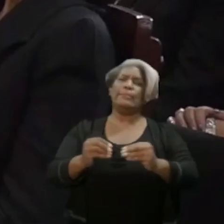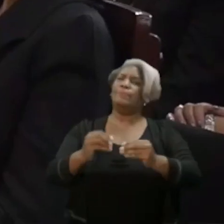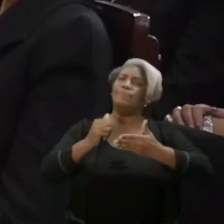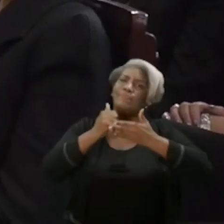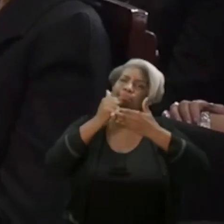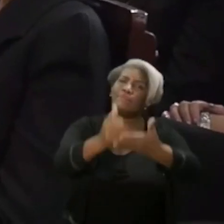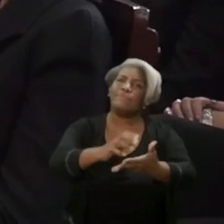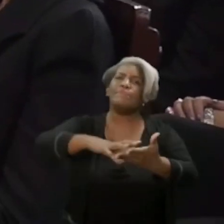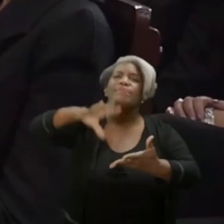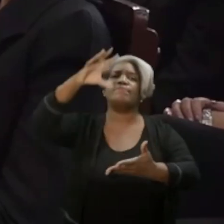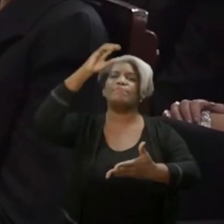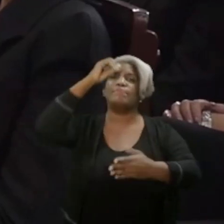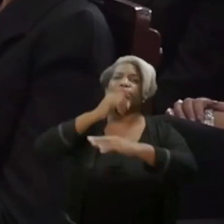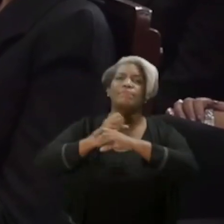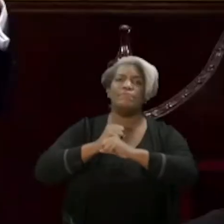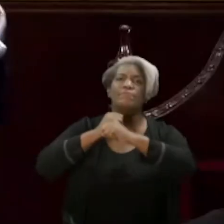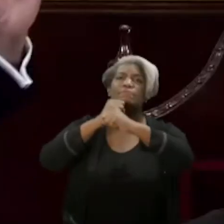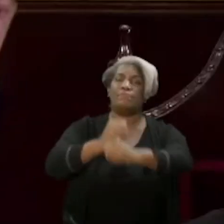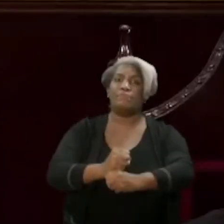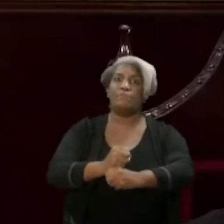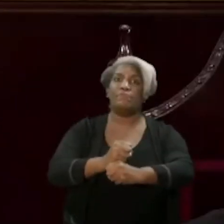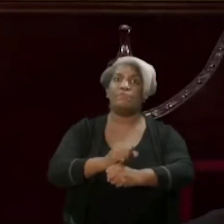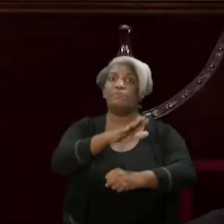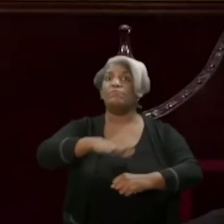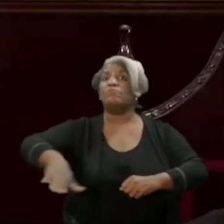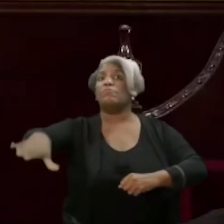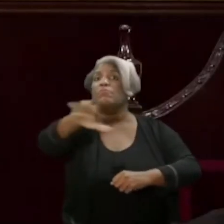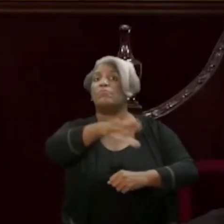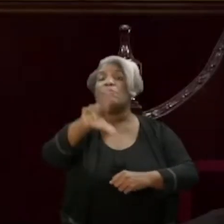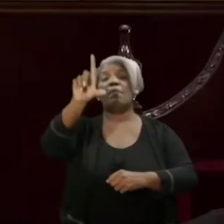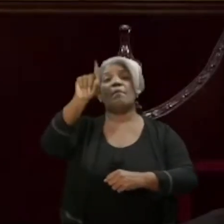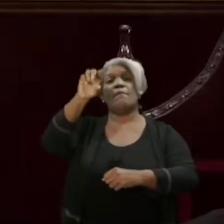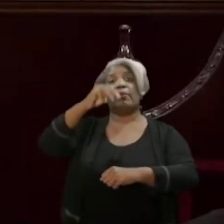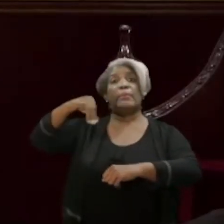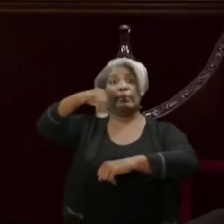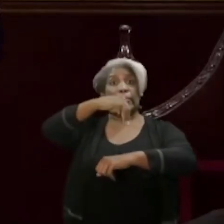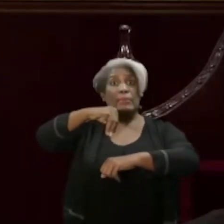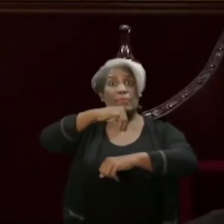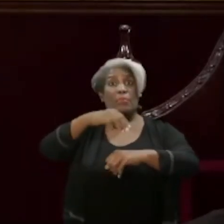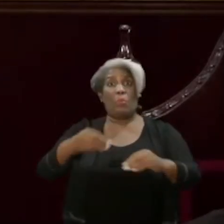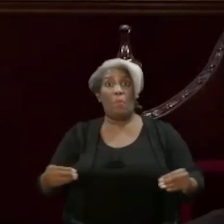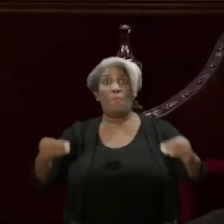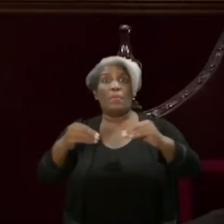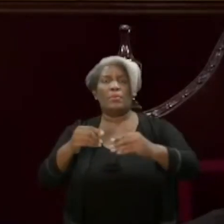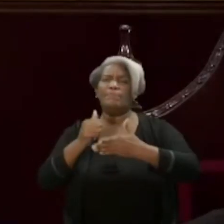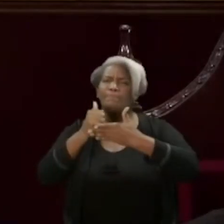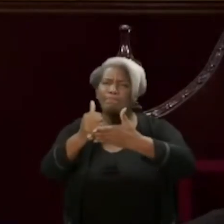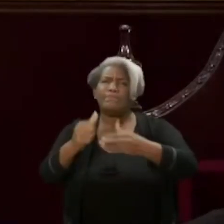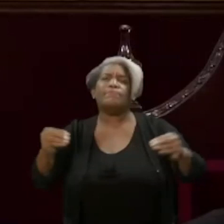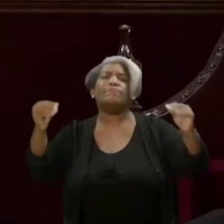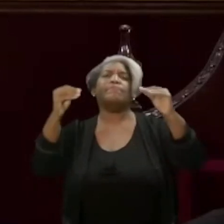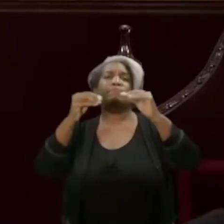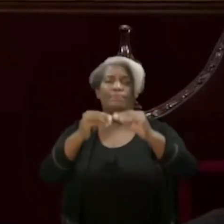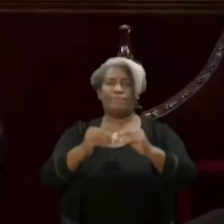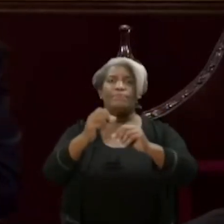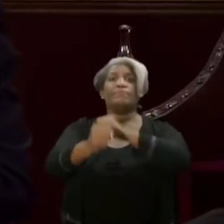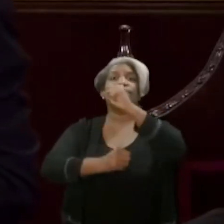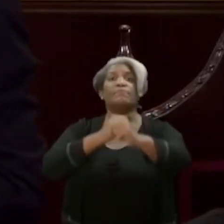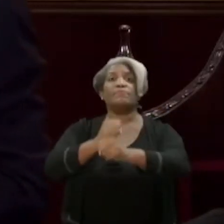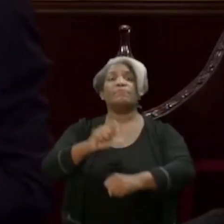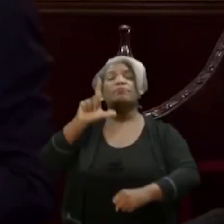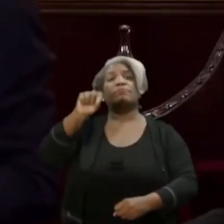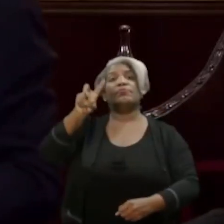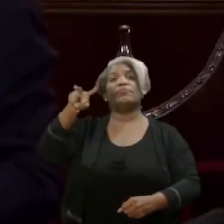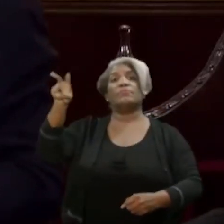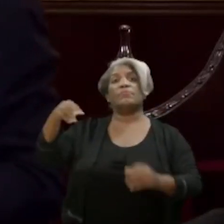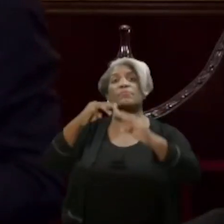acciones en los 20 municipios con mayor número de casos. En el marco de esta política, el pasado 2022, el Ministerio de la